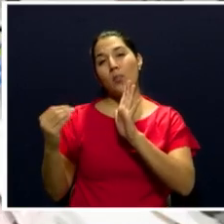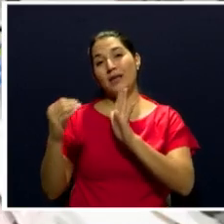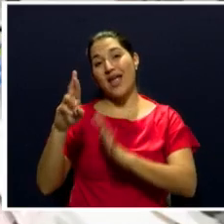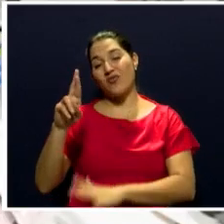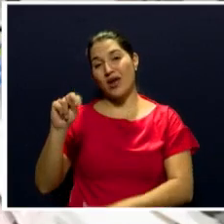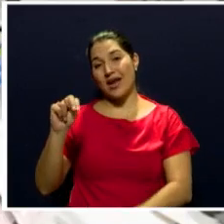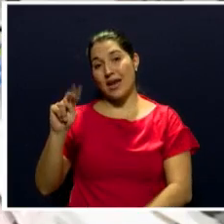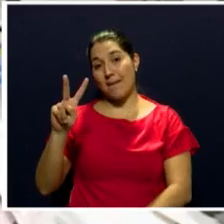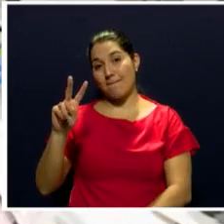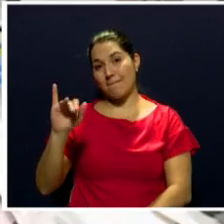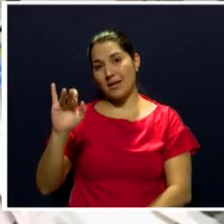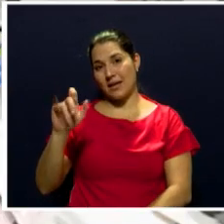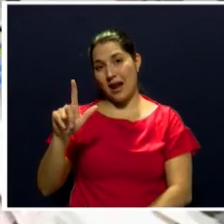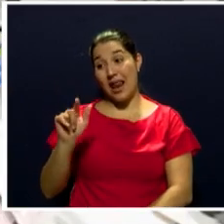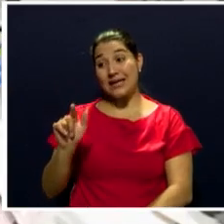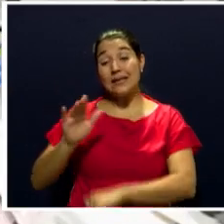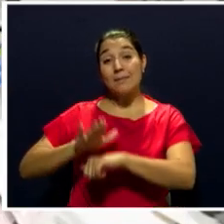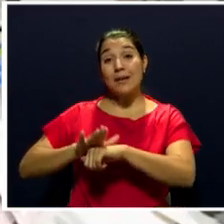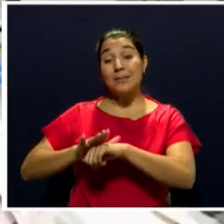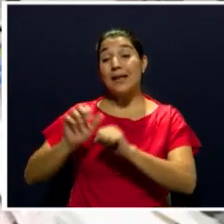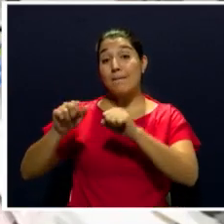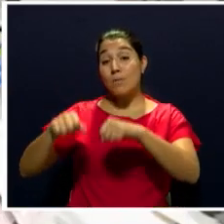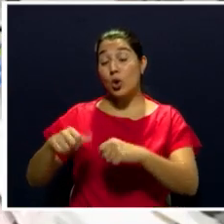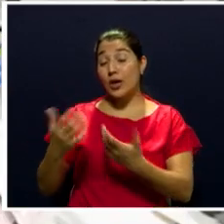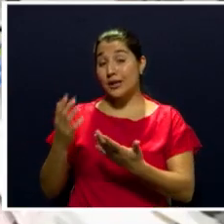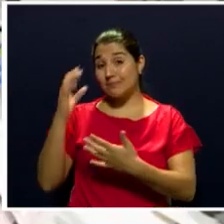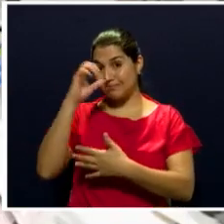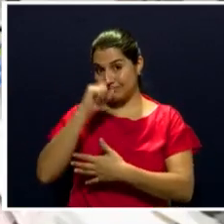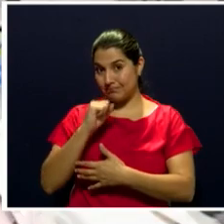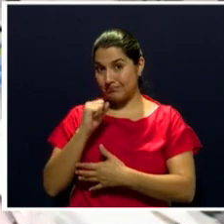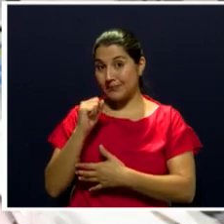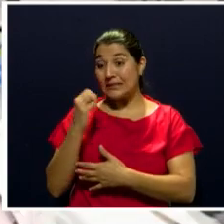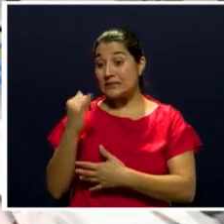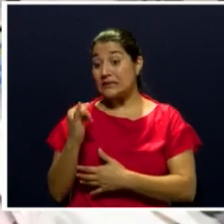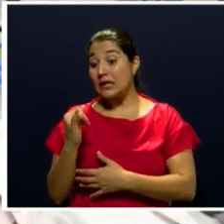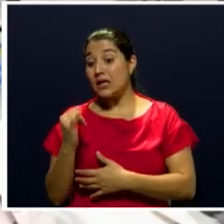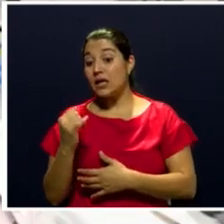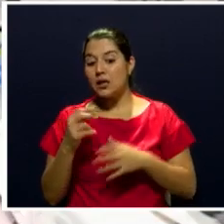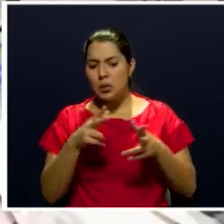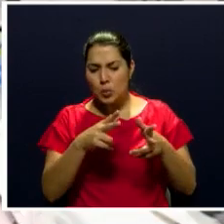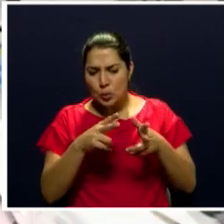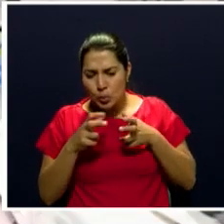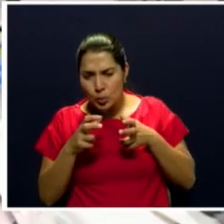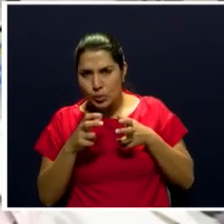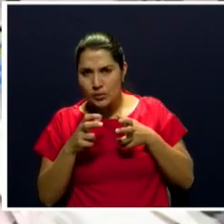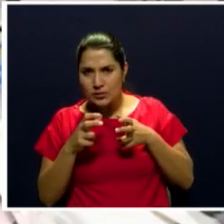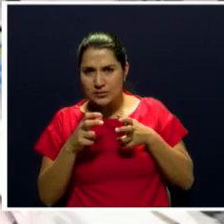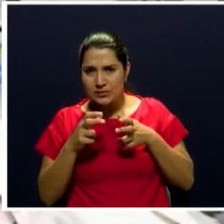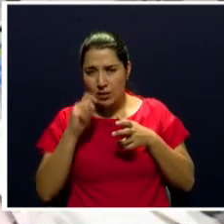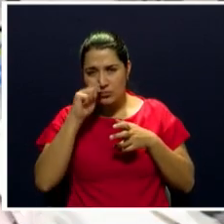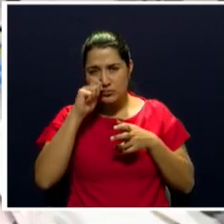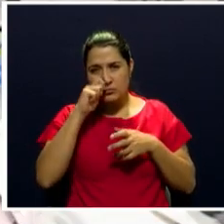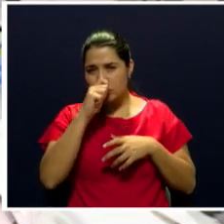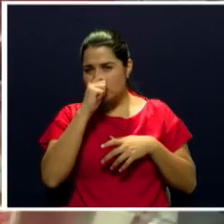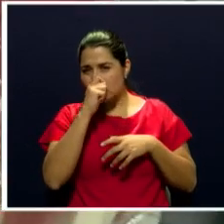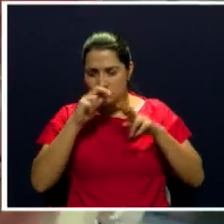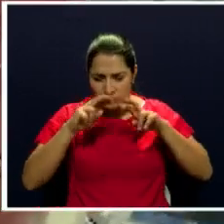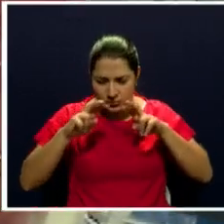que nos permite conocer, además de la presencia del virus en una muestra, también la cantidad de partículas virales contenidas en